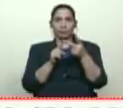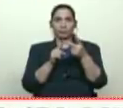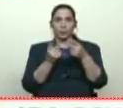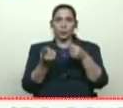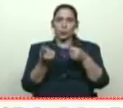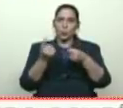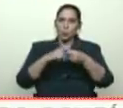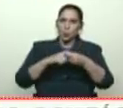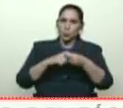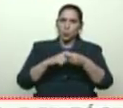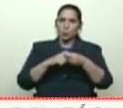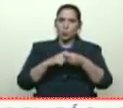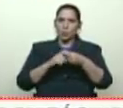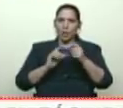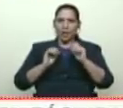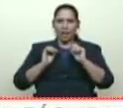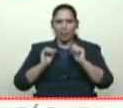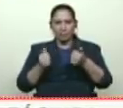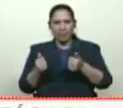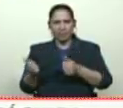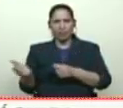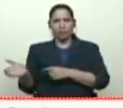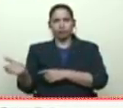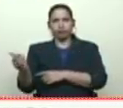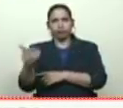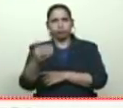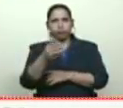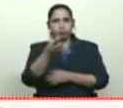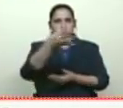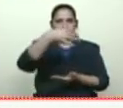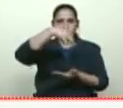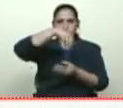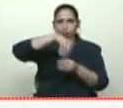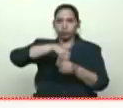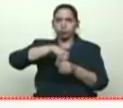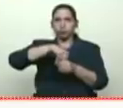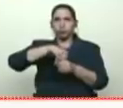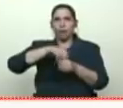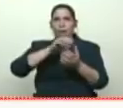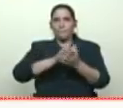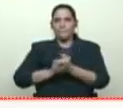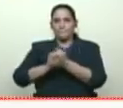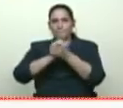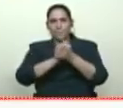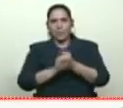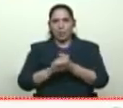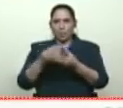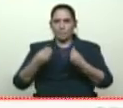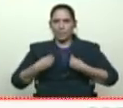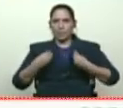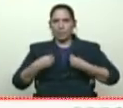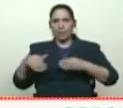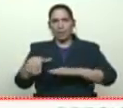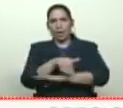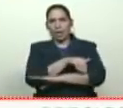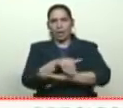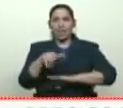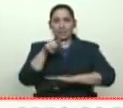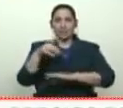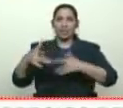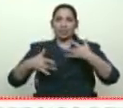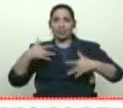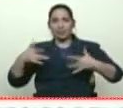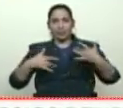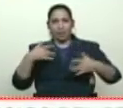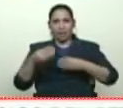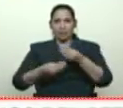reinserción, que empieza por captar a los compatriotas que están en situación de calle. Esa actividad la hacemos de noche y la estamos haciendo